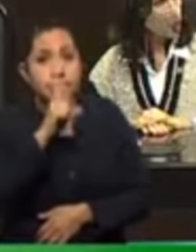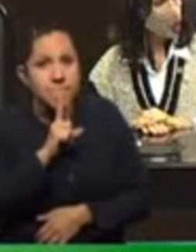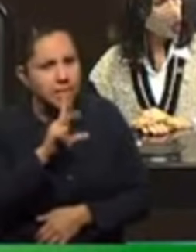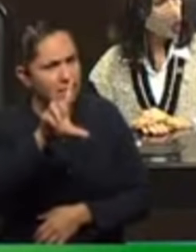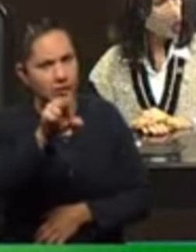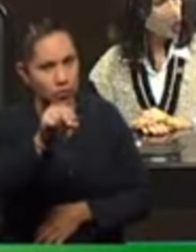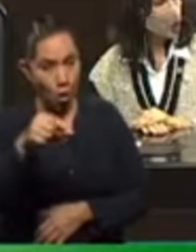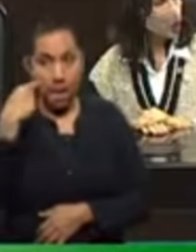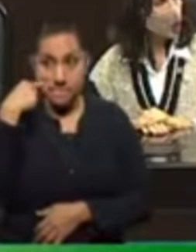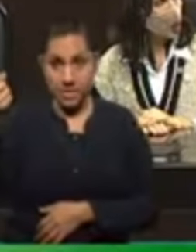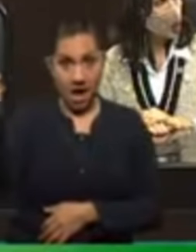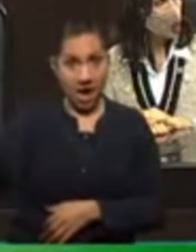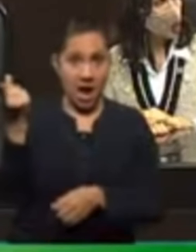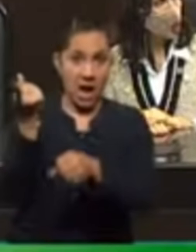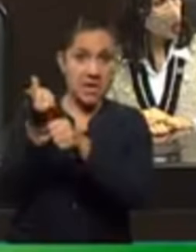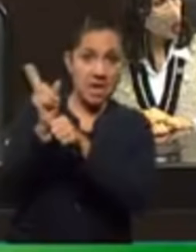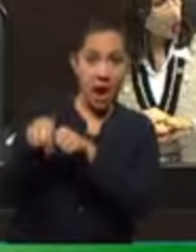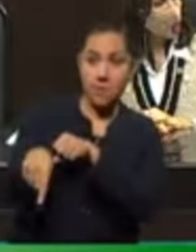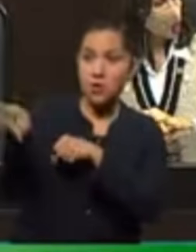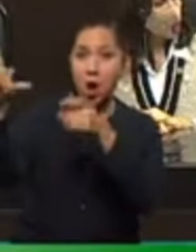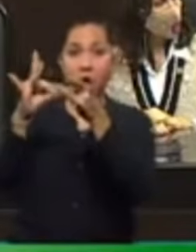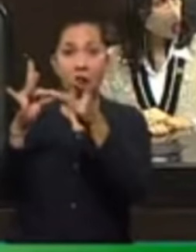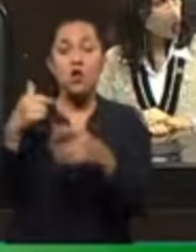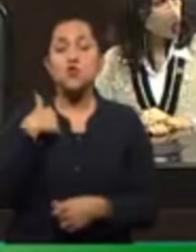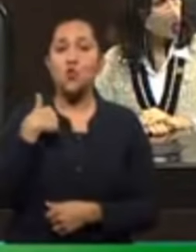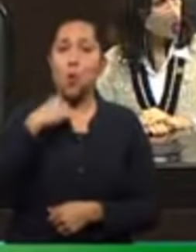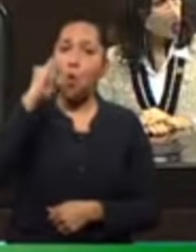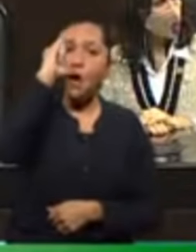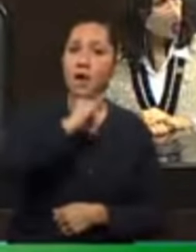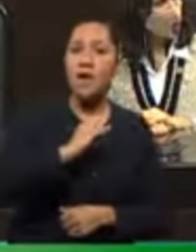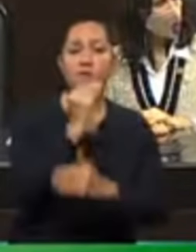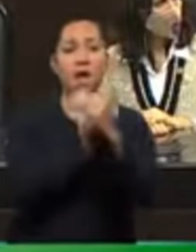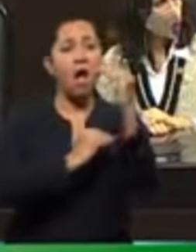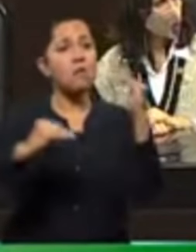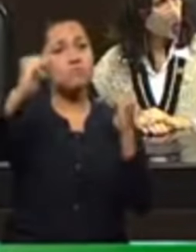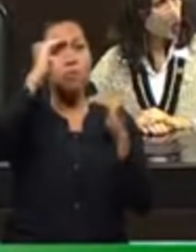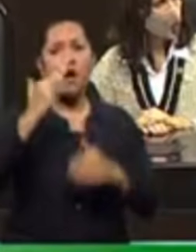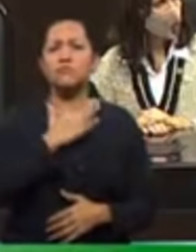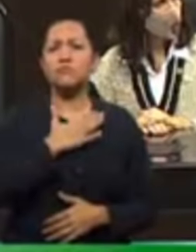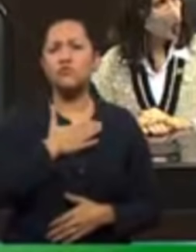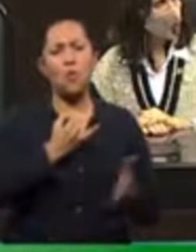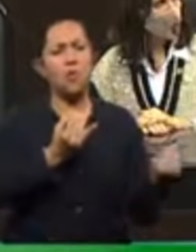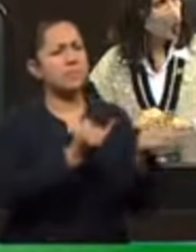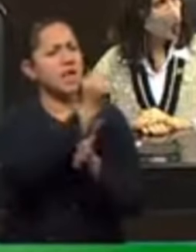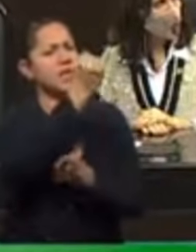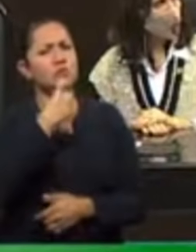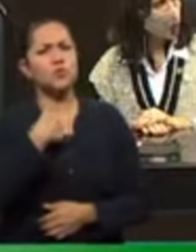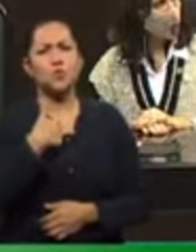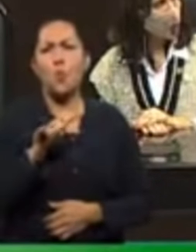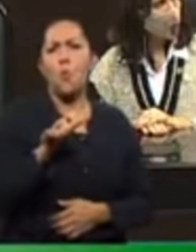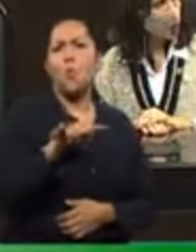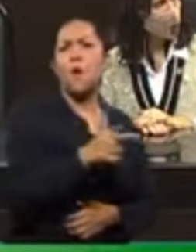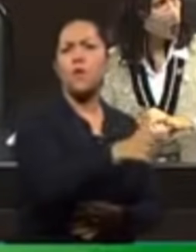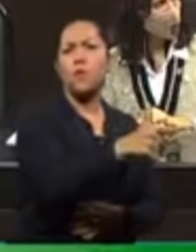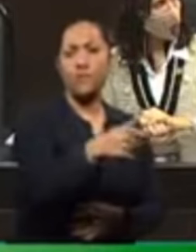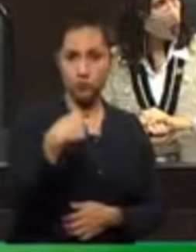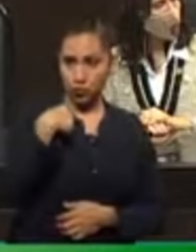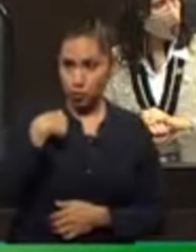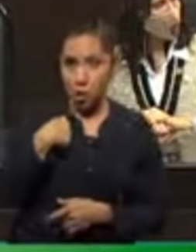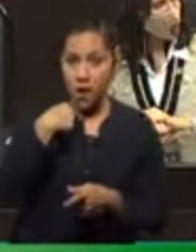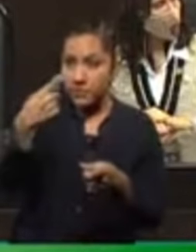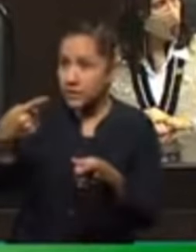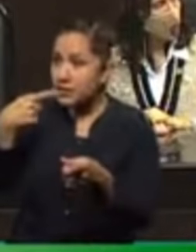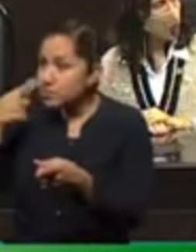ese cabrón. Yo, jefe Gran Nación Chichimenca, vengo Guanajuato. Yo decirte a ti, diputados, para nosotros, hoy yo